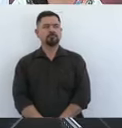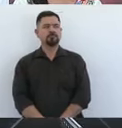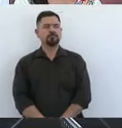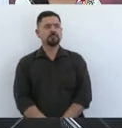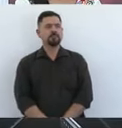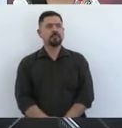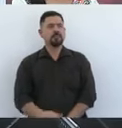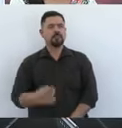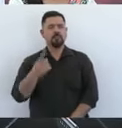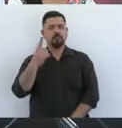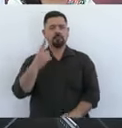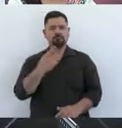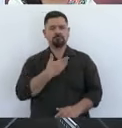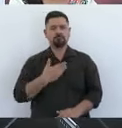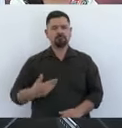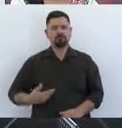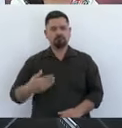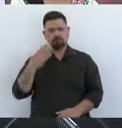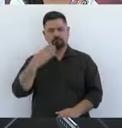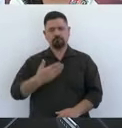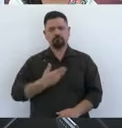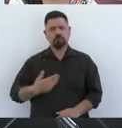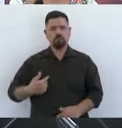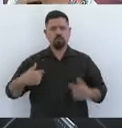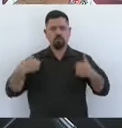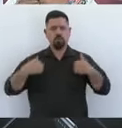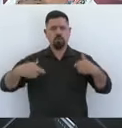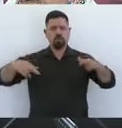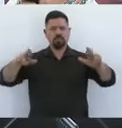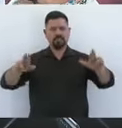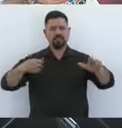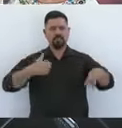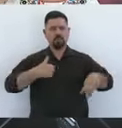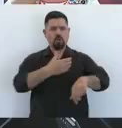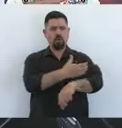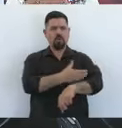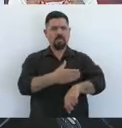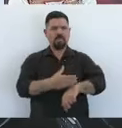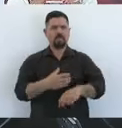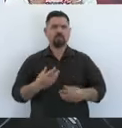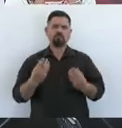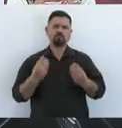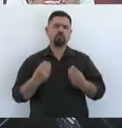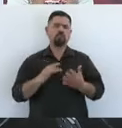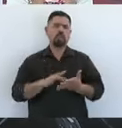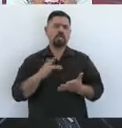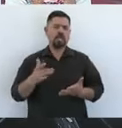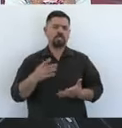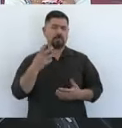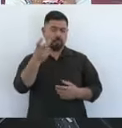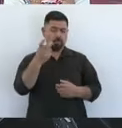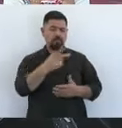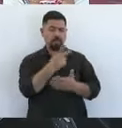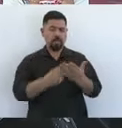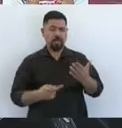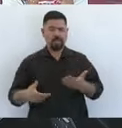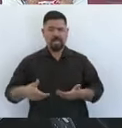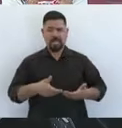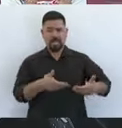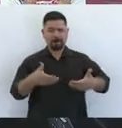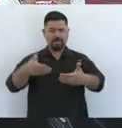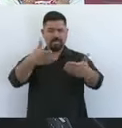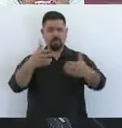Presidente, pues antes que nada, yo creo que en nombre de todos mis compañeros, muy agradecidos con eso de los caminos, que en realidad